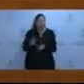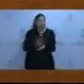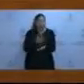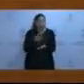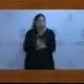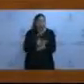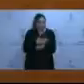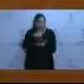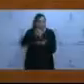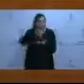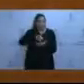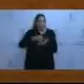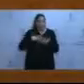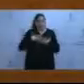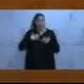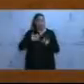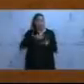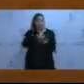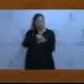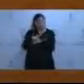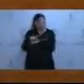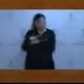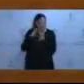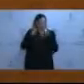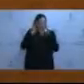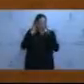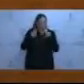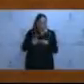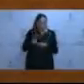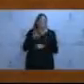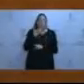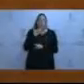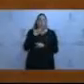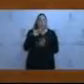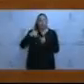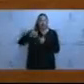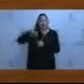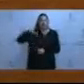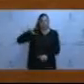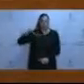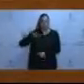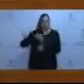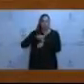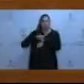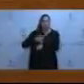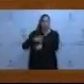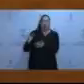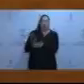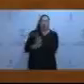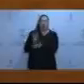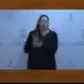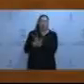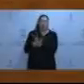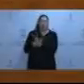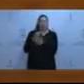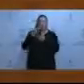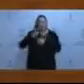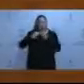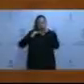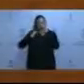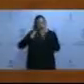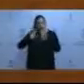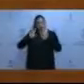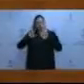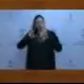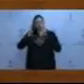salud. Y observamos que en Gijón la agenda está situada cada 6 minutos. Las de